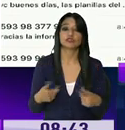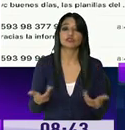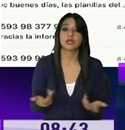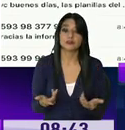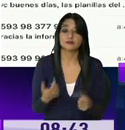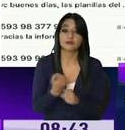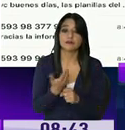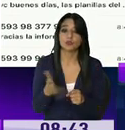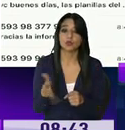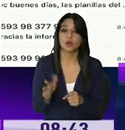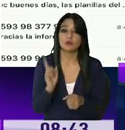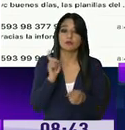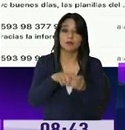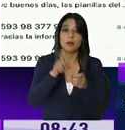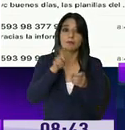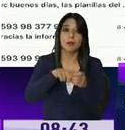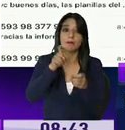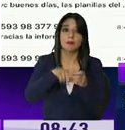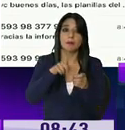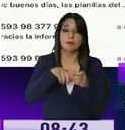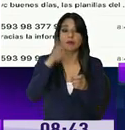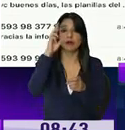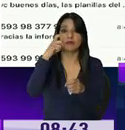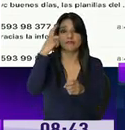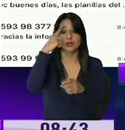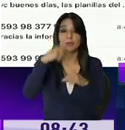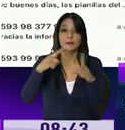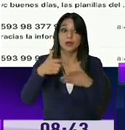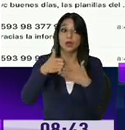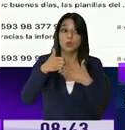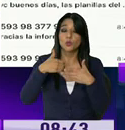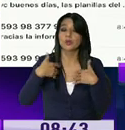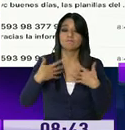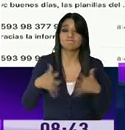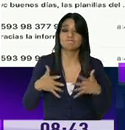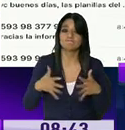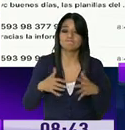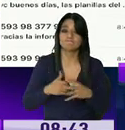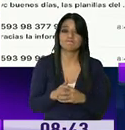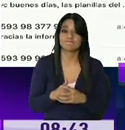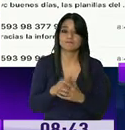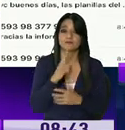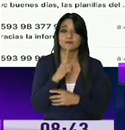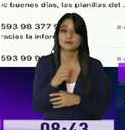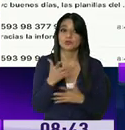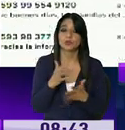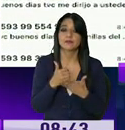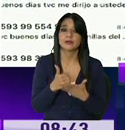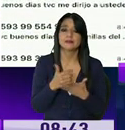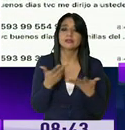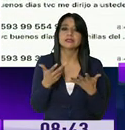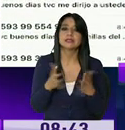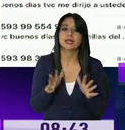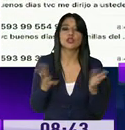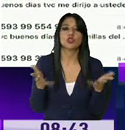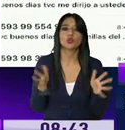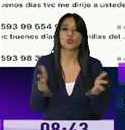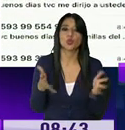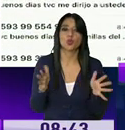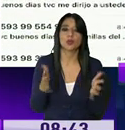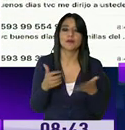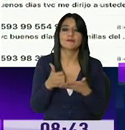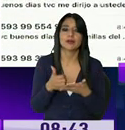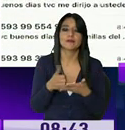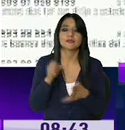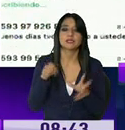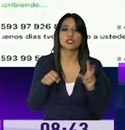nos inscribimos en todas las plataformas del gobierno para la ayuda social y en todas nos sale que no somos beneficiarios. Ya no hay el tema del soy beneficiario